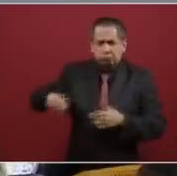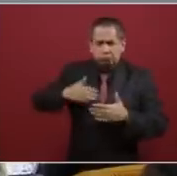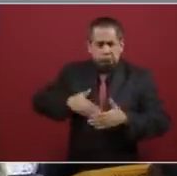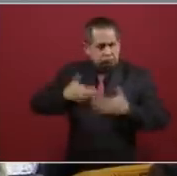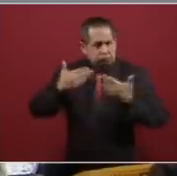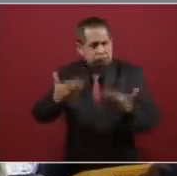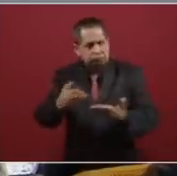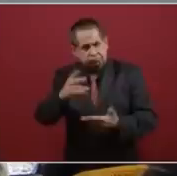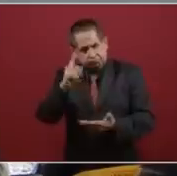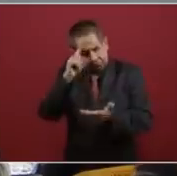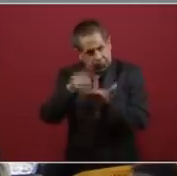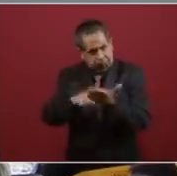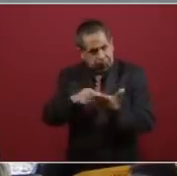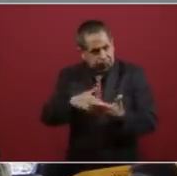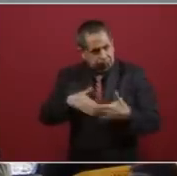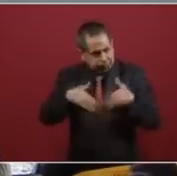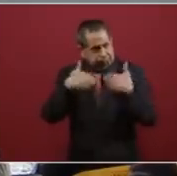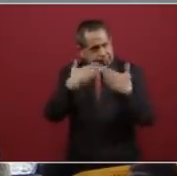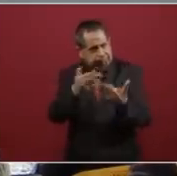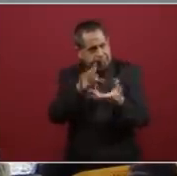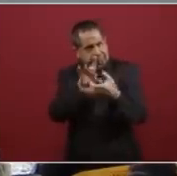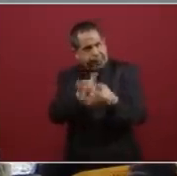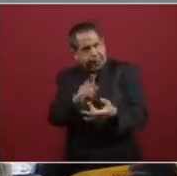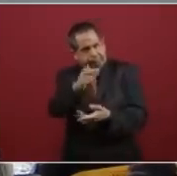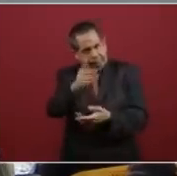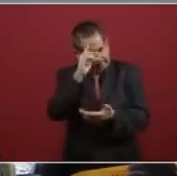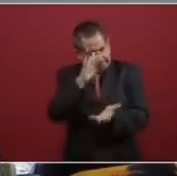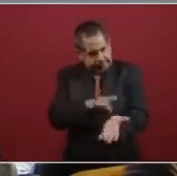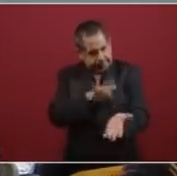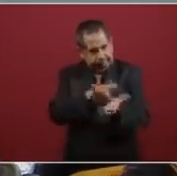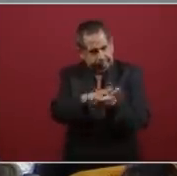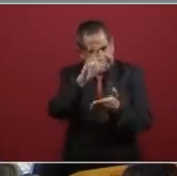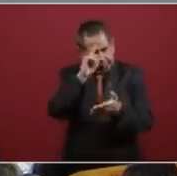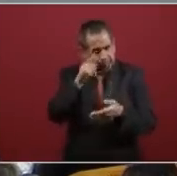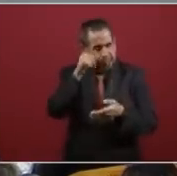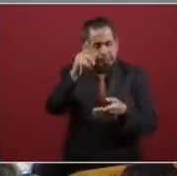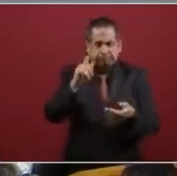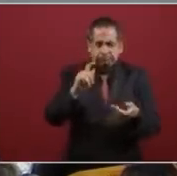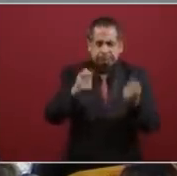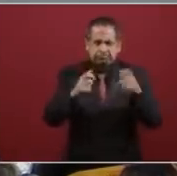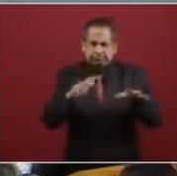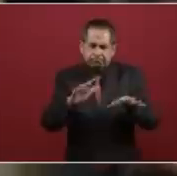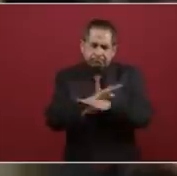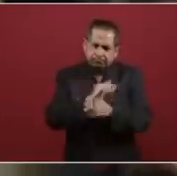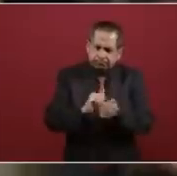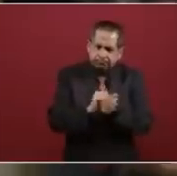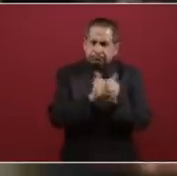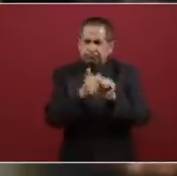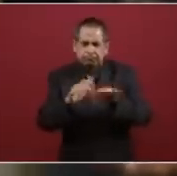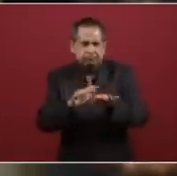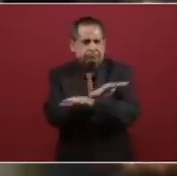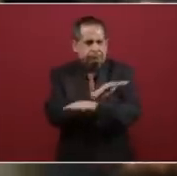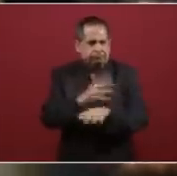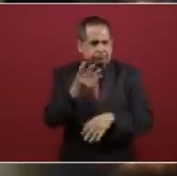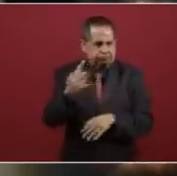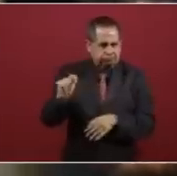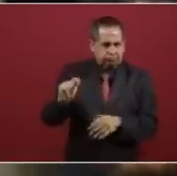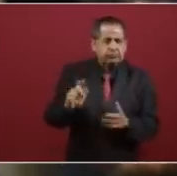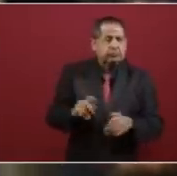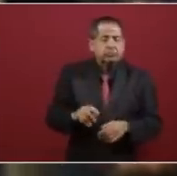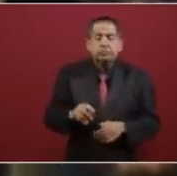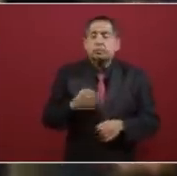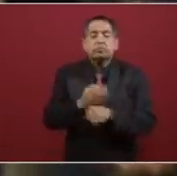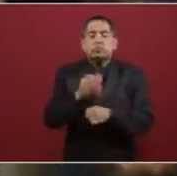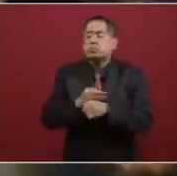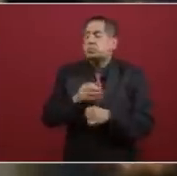su voluntad y todo su esfuerzo para poder apoyarlo en esta transformación. La mayoría está inconforme